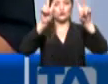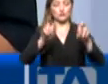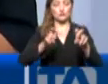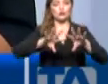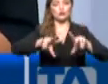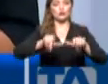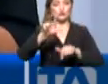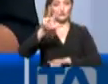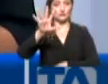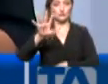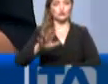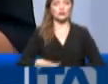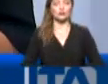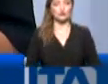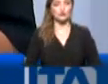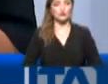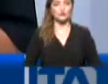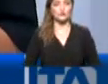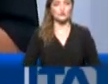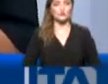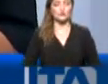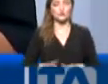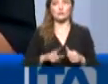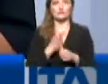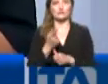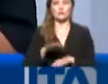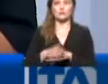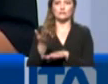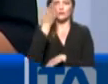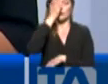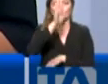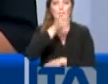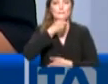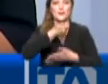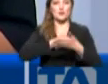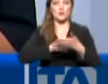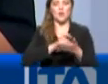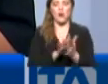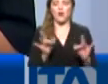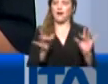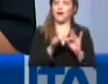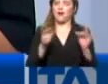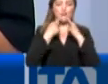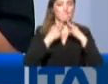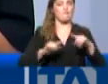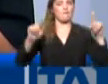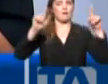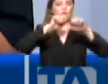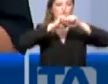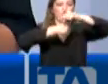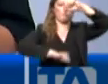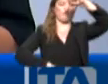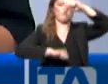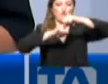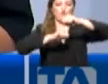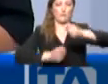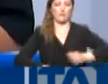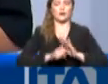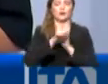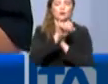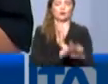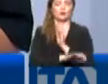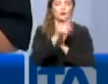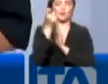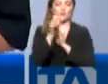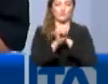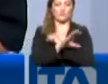Verde. Los primeros en ser llamados son los periodistas que escribieron el reportaje que reveló la supuesta entrega de dinero